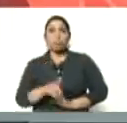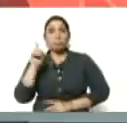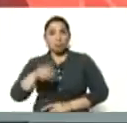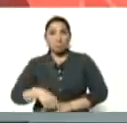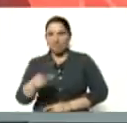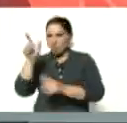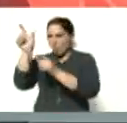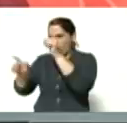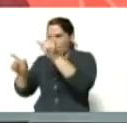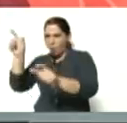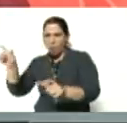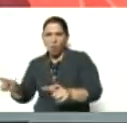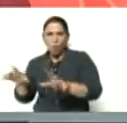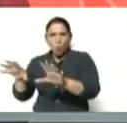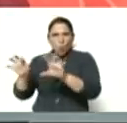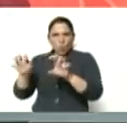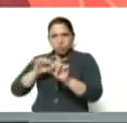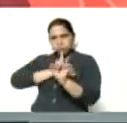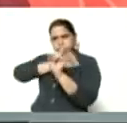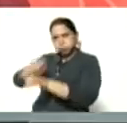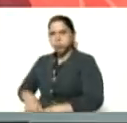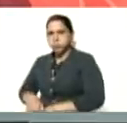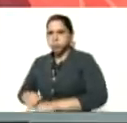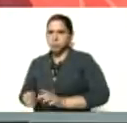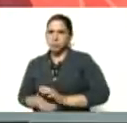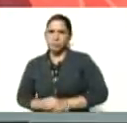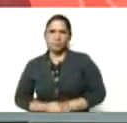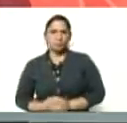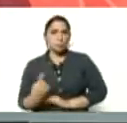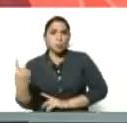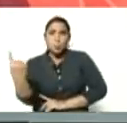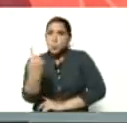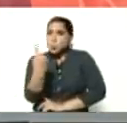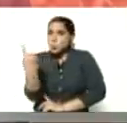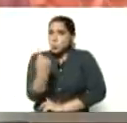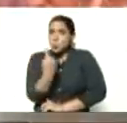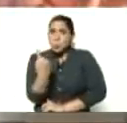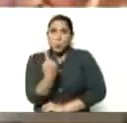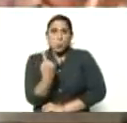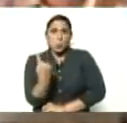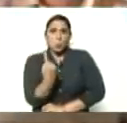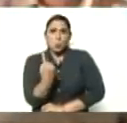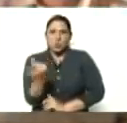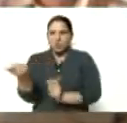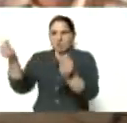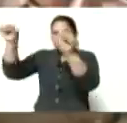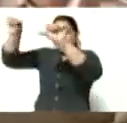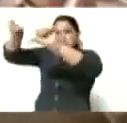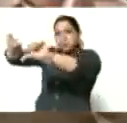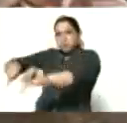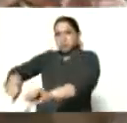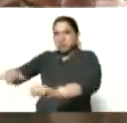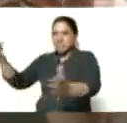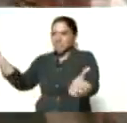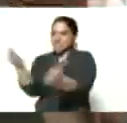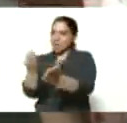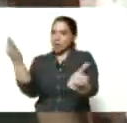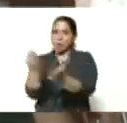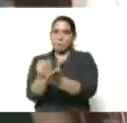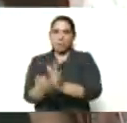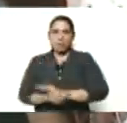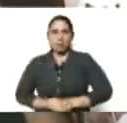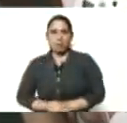están secos, derrotados, solos, hundidos para siempre.